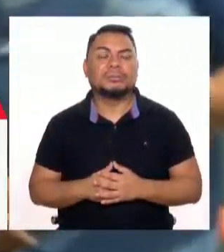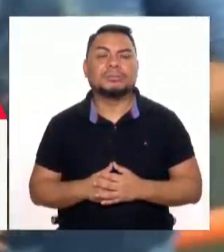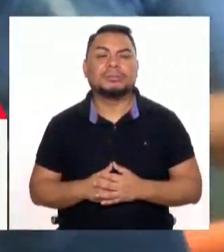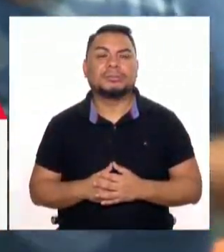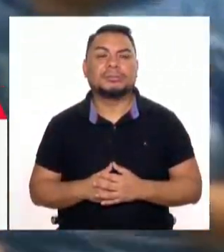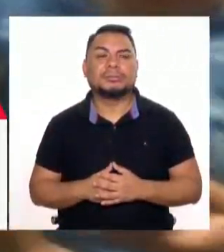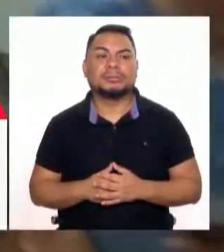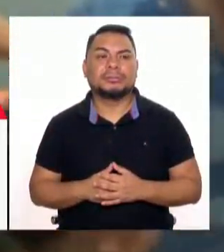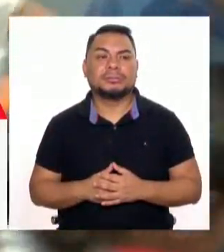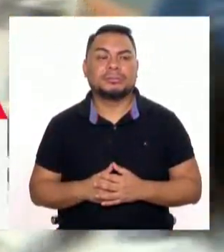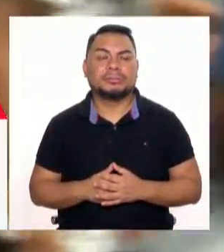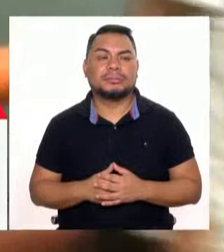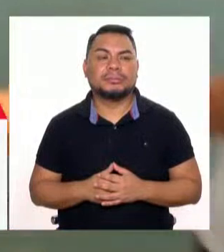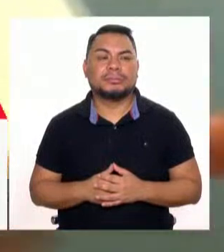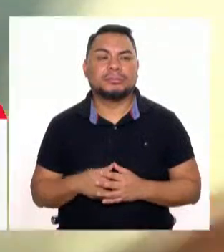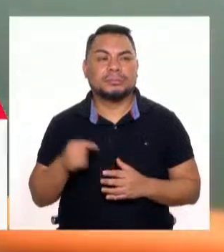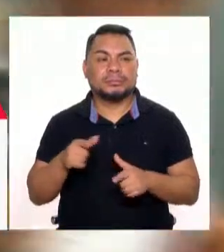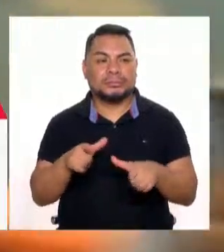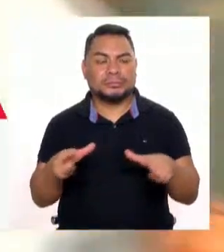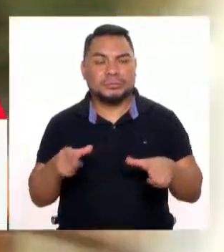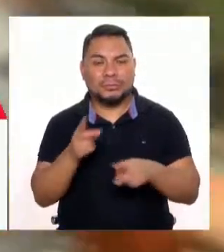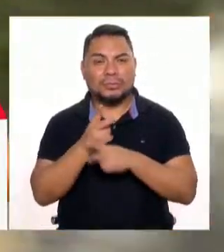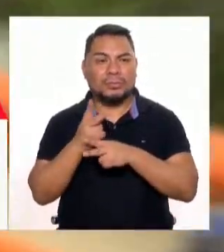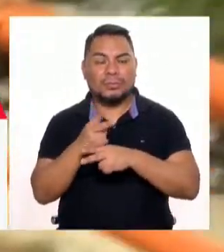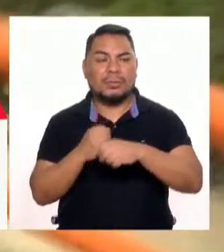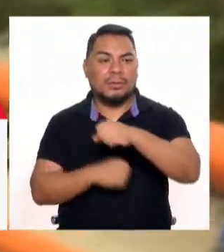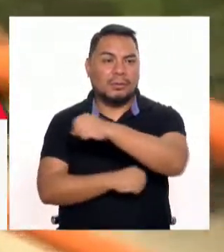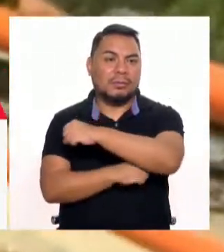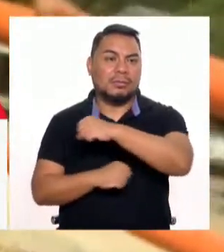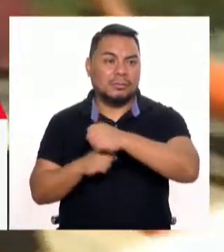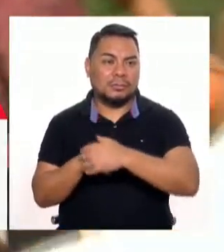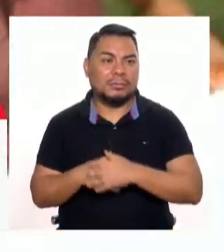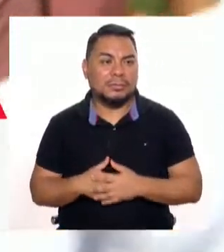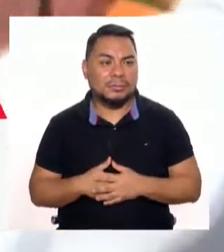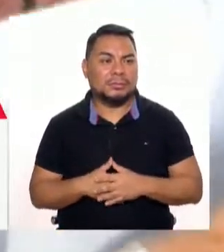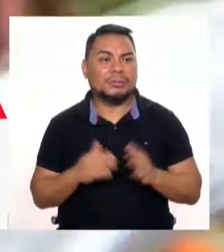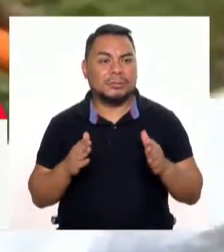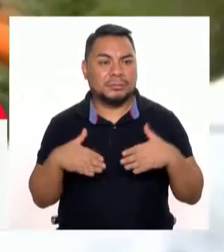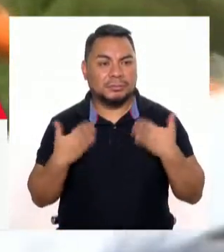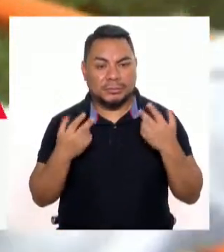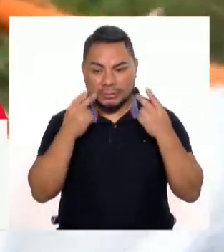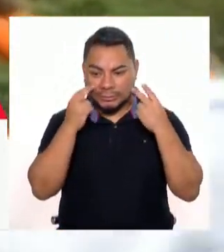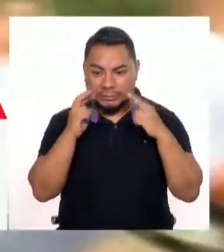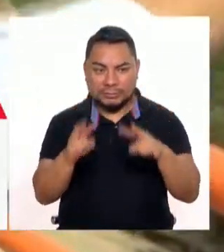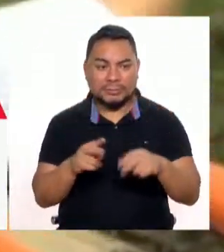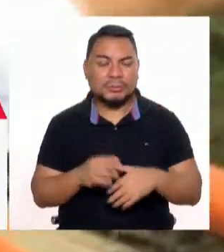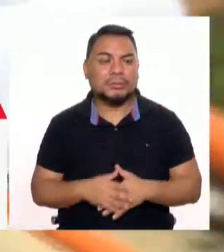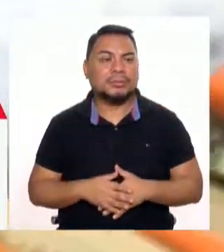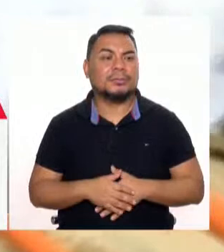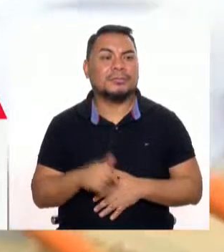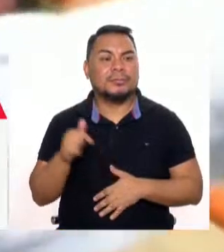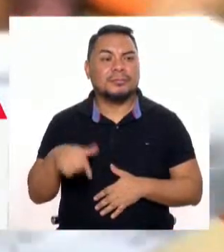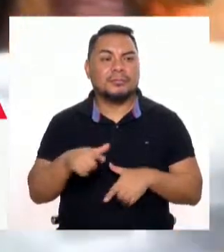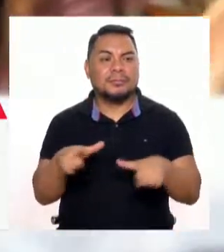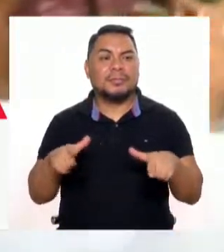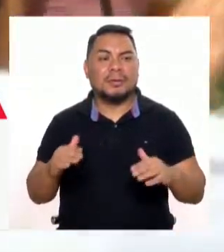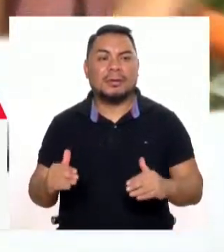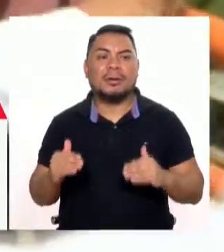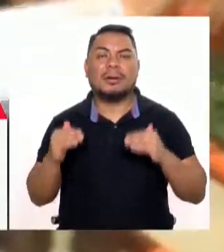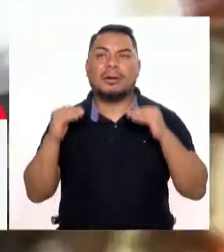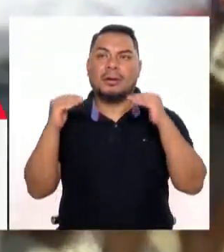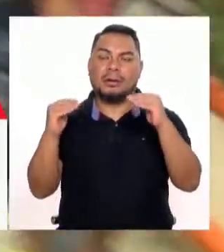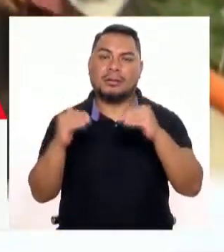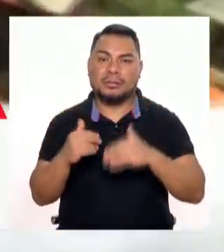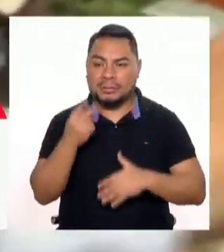de seguridad de acá del puente para poder ver desde esta parte alta